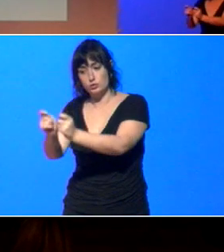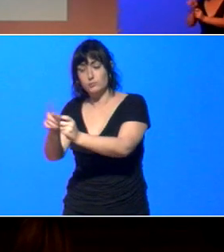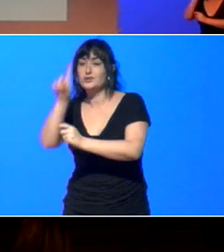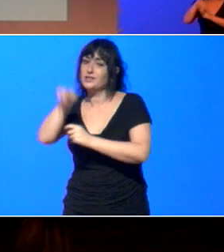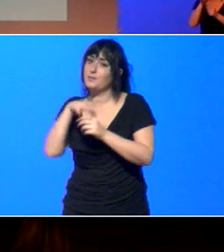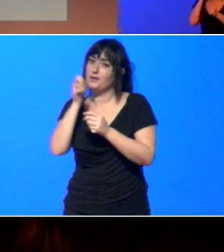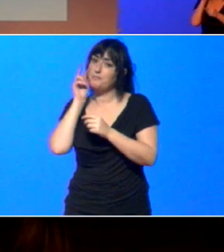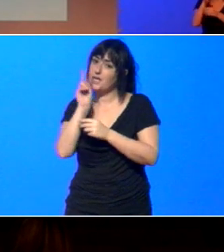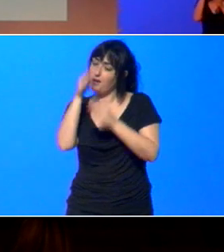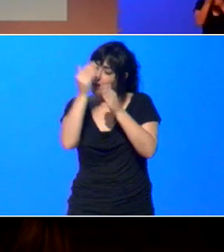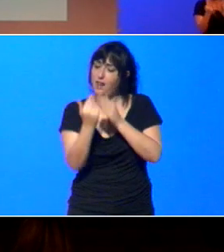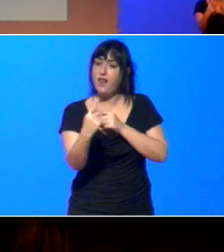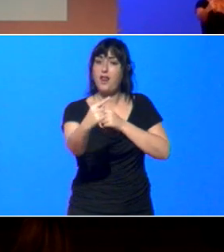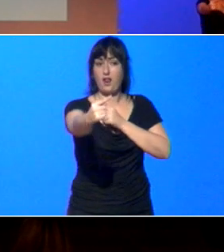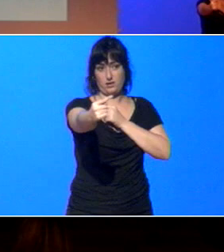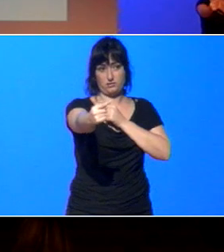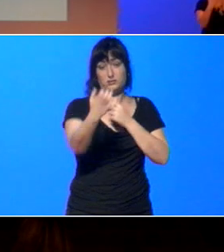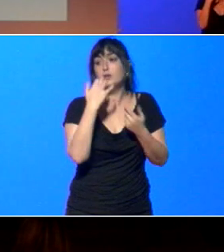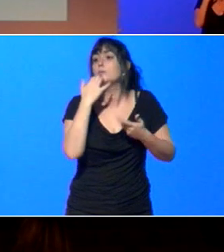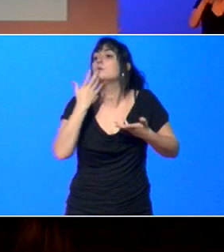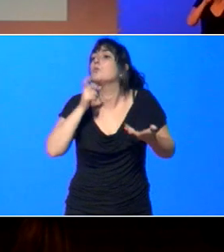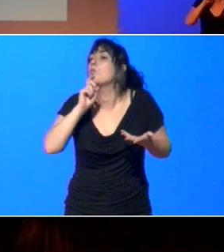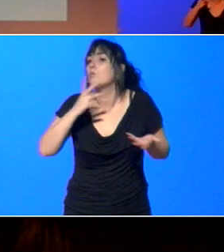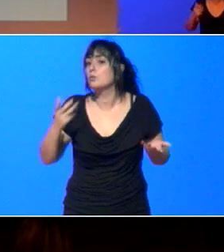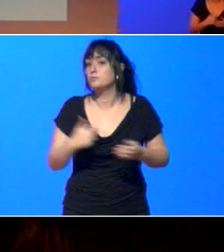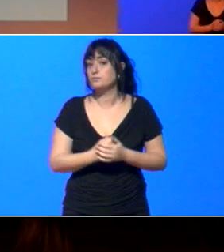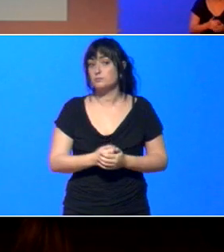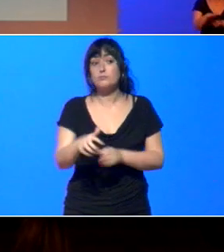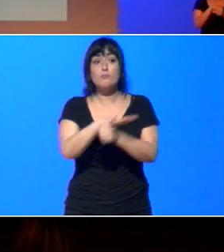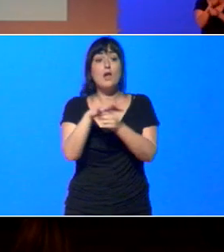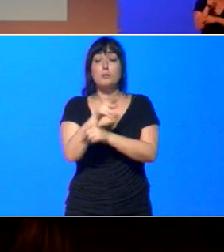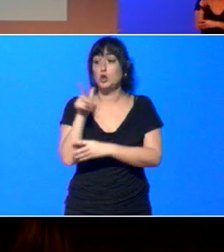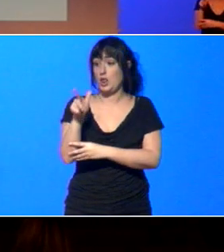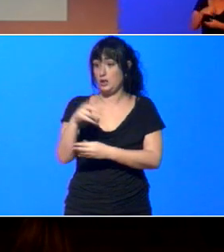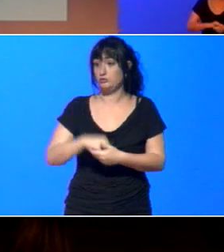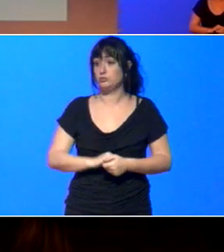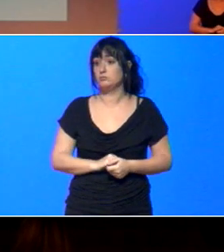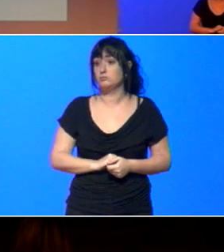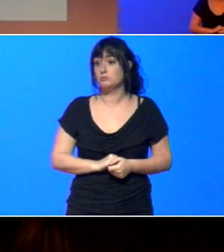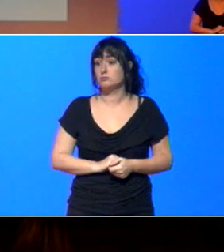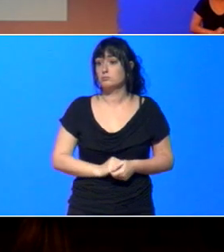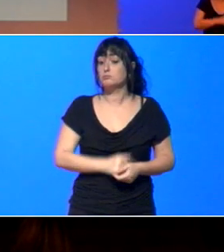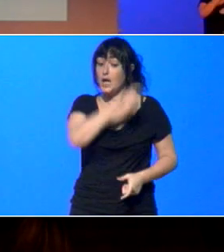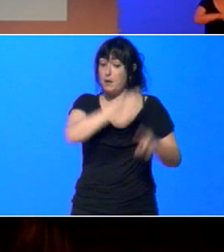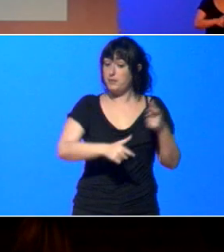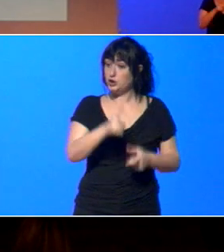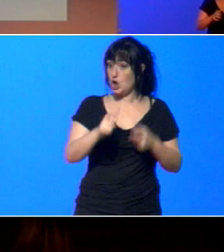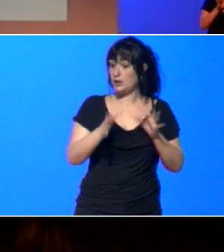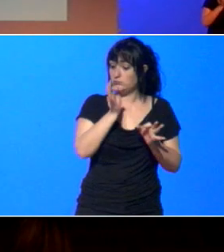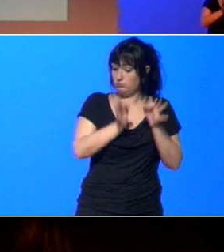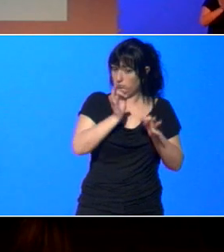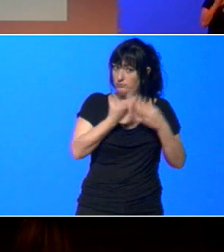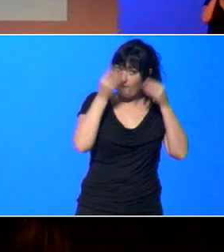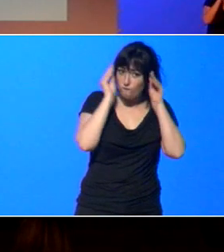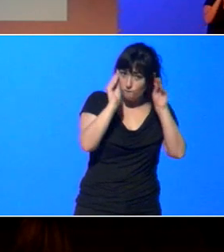ejemplo en el ámbito del derecho formemos a juristas no que sean capaces